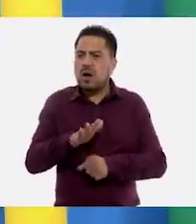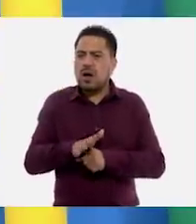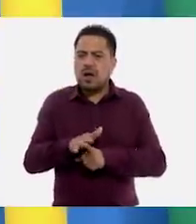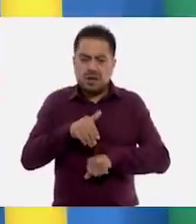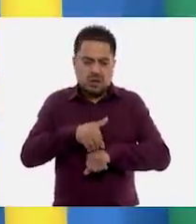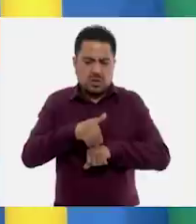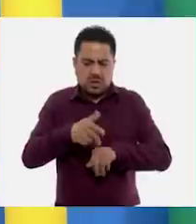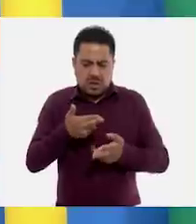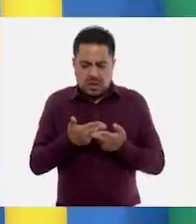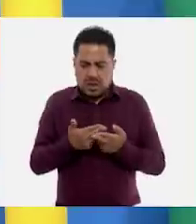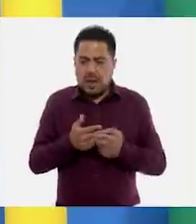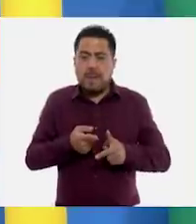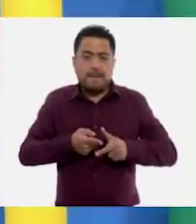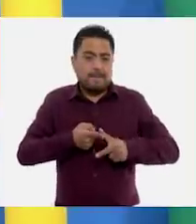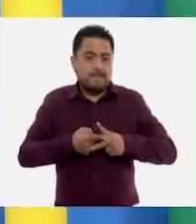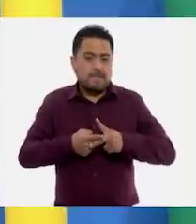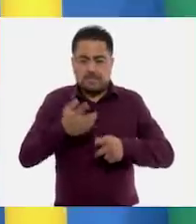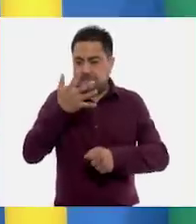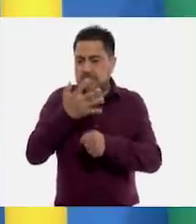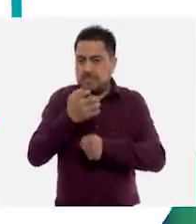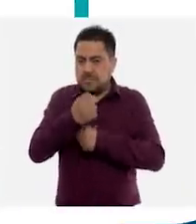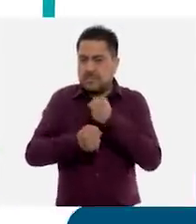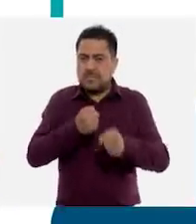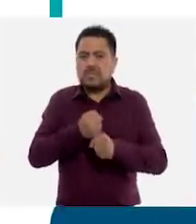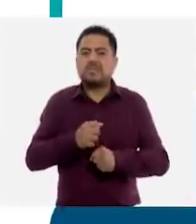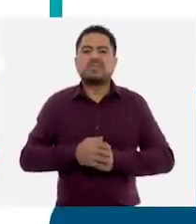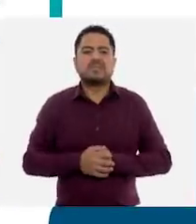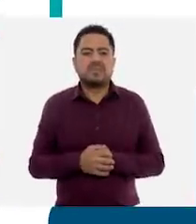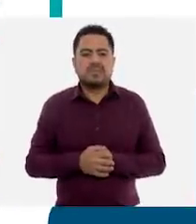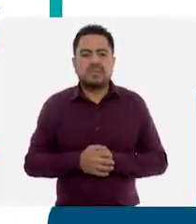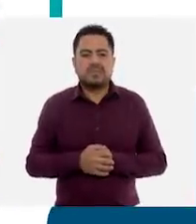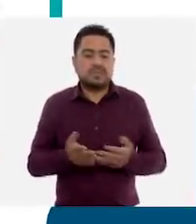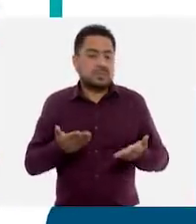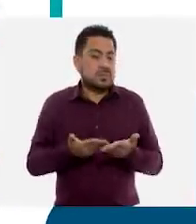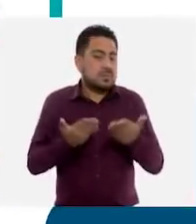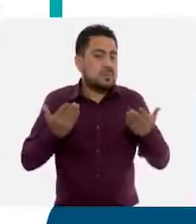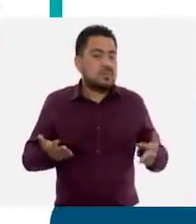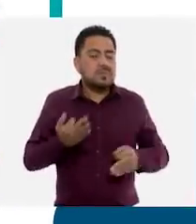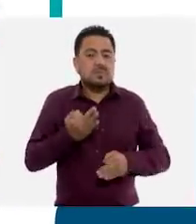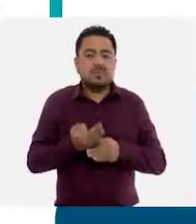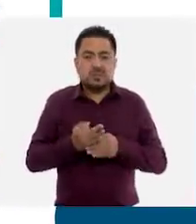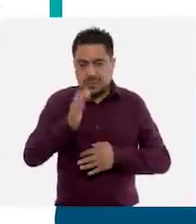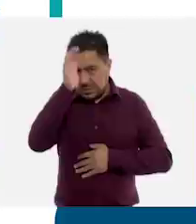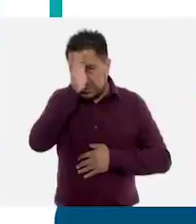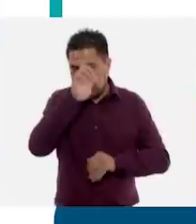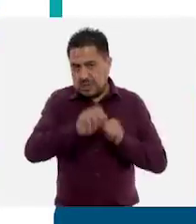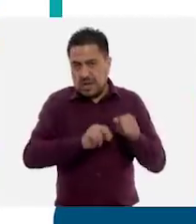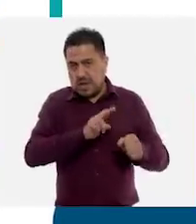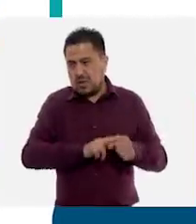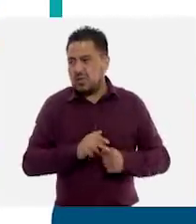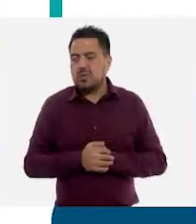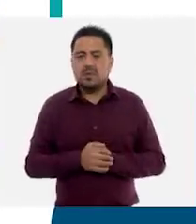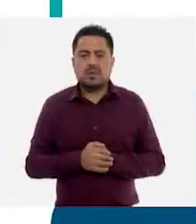residuo? Matemáticas de quinto grado. A continuación, ciencias